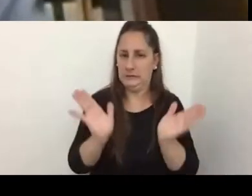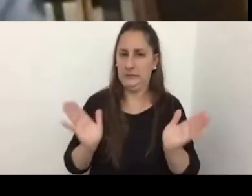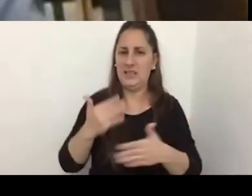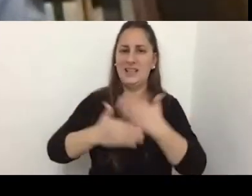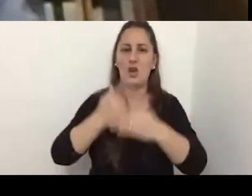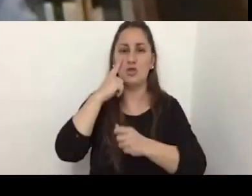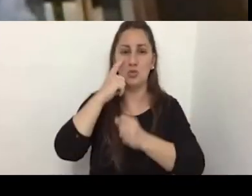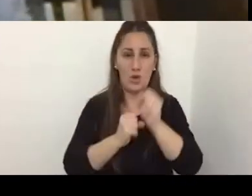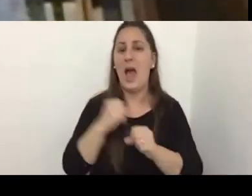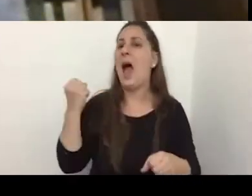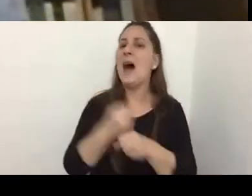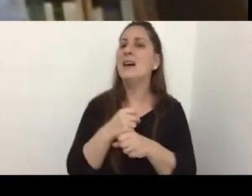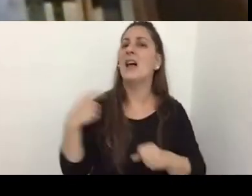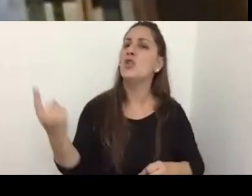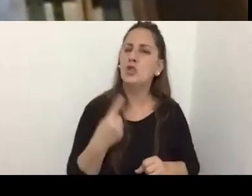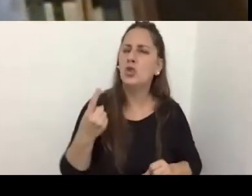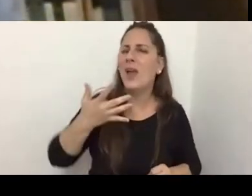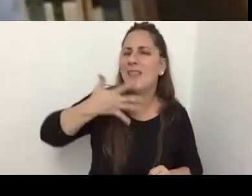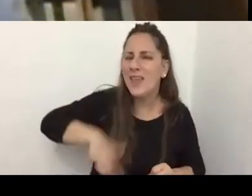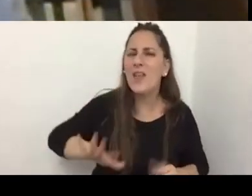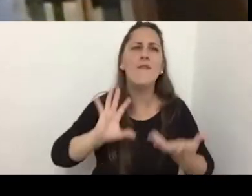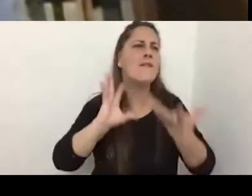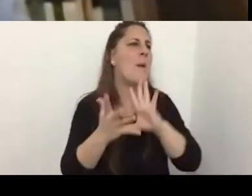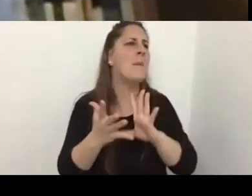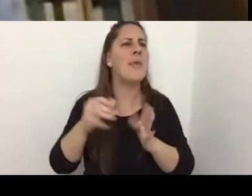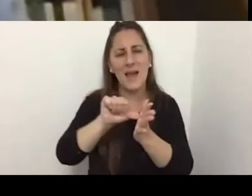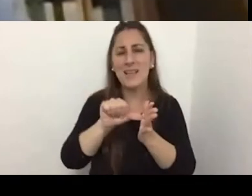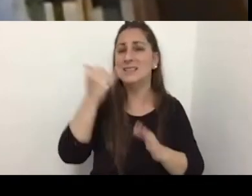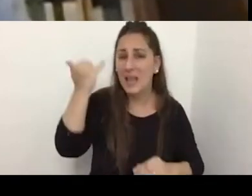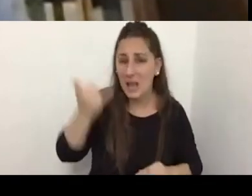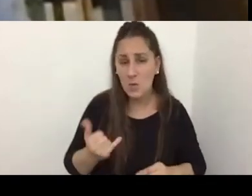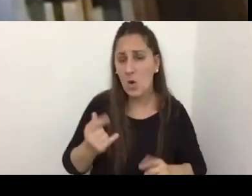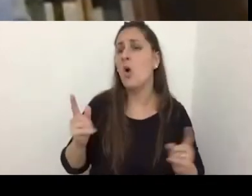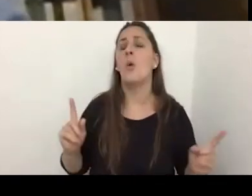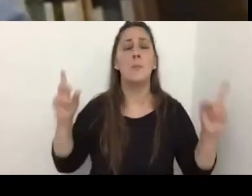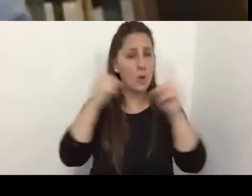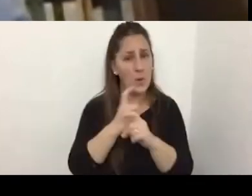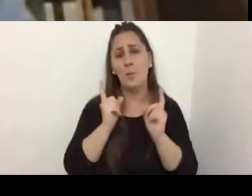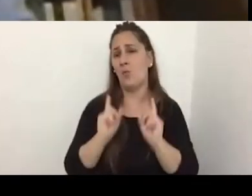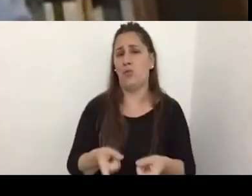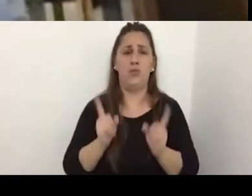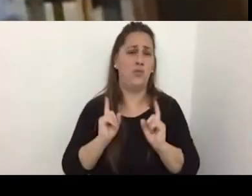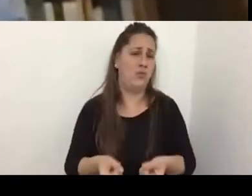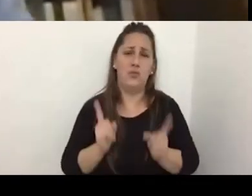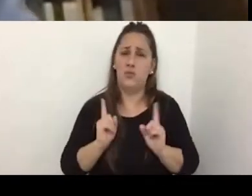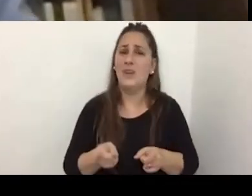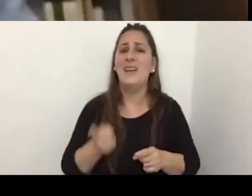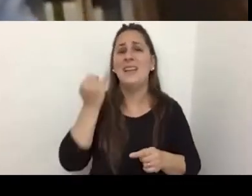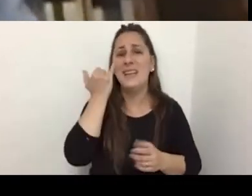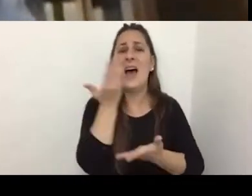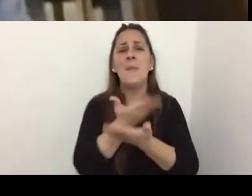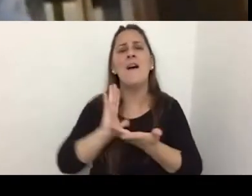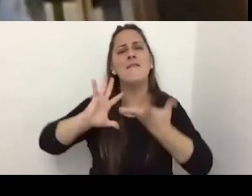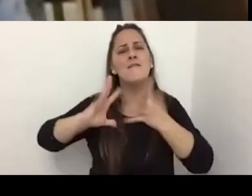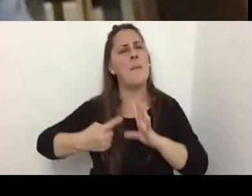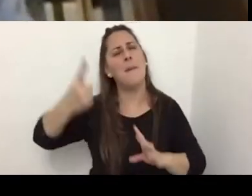no definamos en claro qué modelo de país tenemos, estos conflictos van a seguir, y además hay una